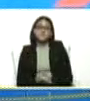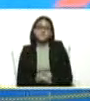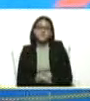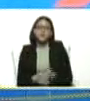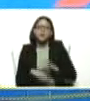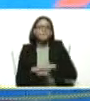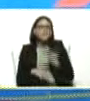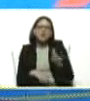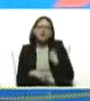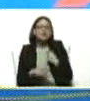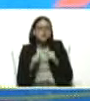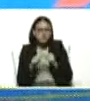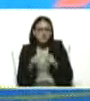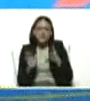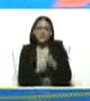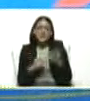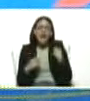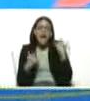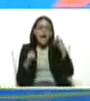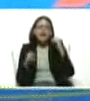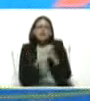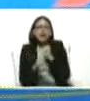Porque todavía tengo que cumplir una misión